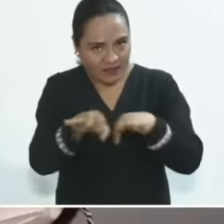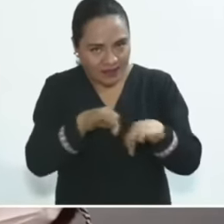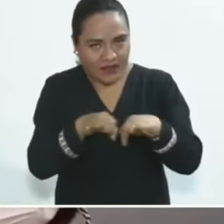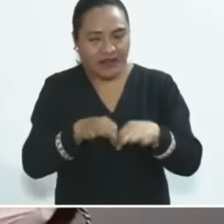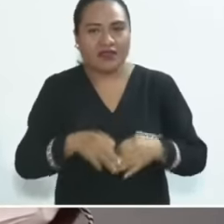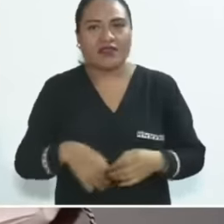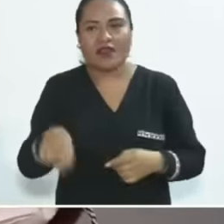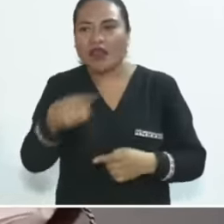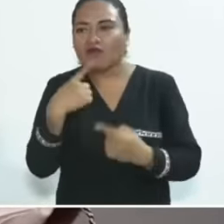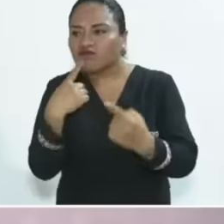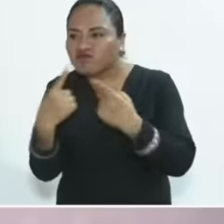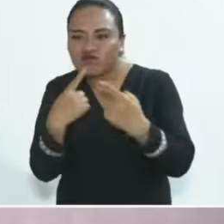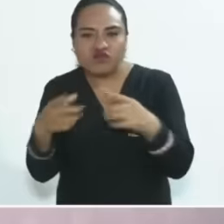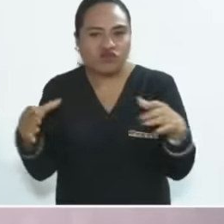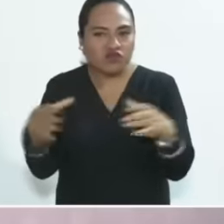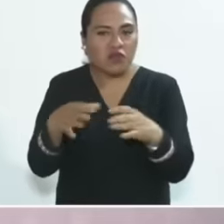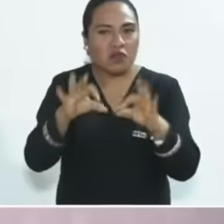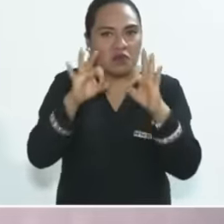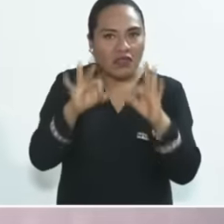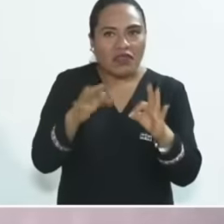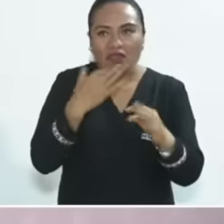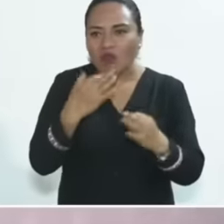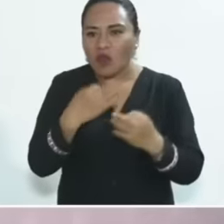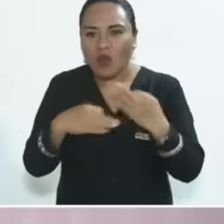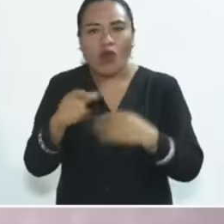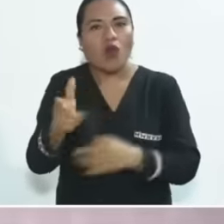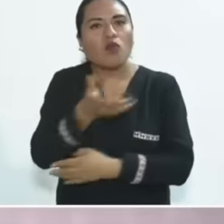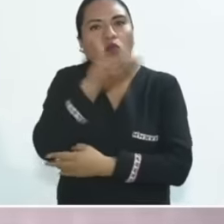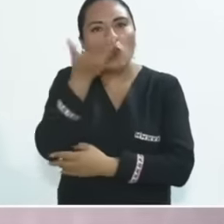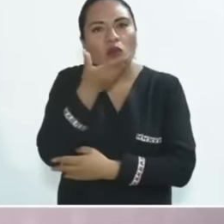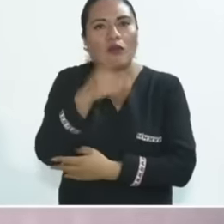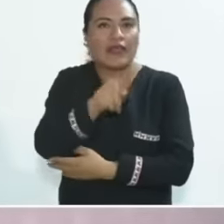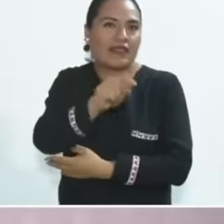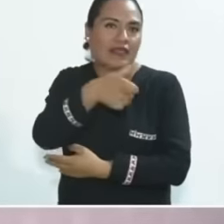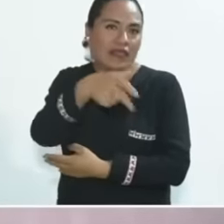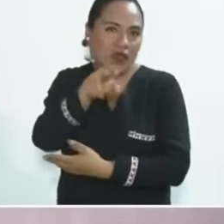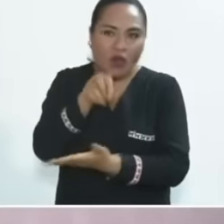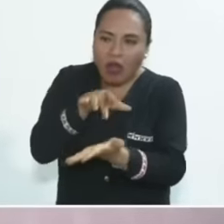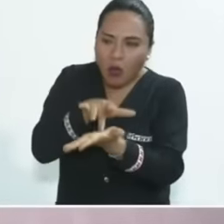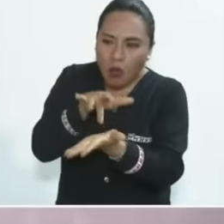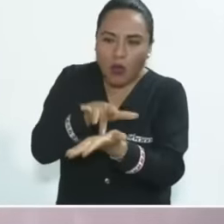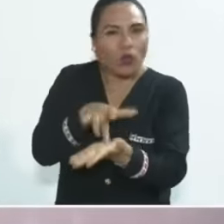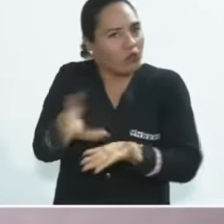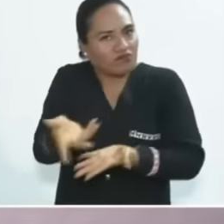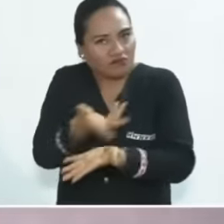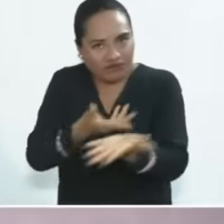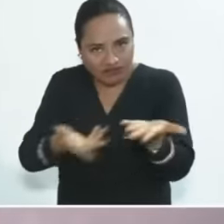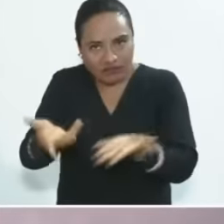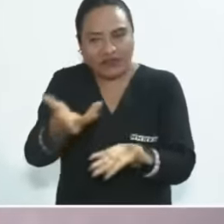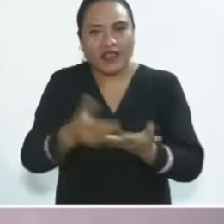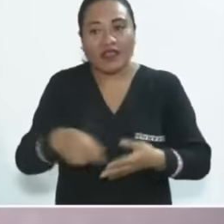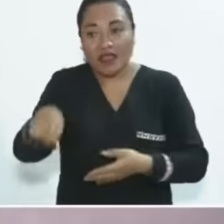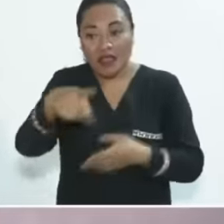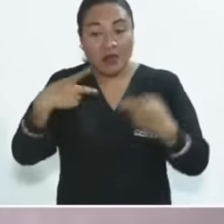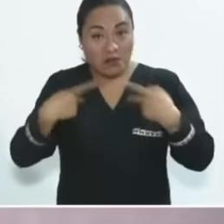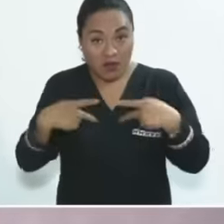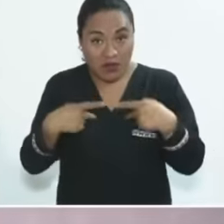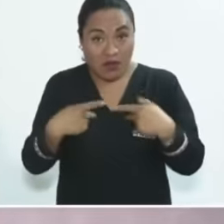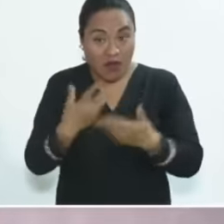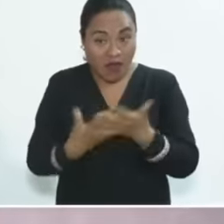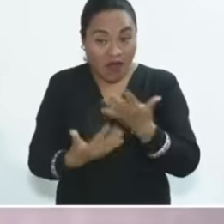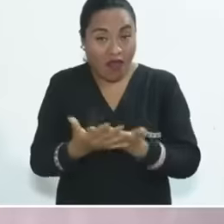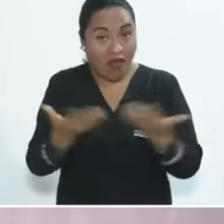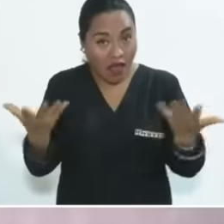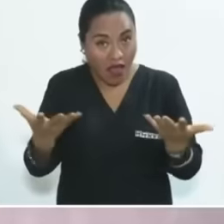de manera organizada por la costumbre del tequio, vamos a que ellos hagan